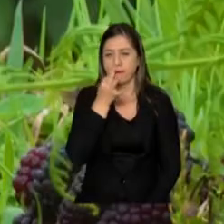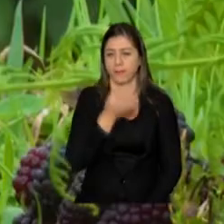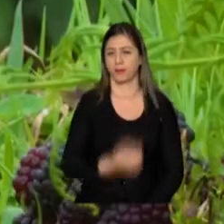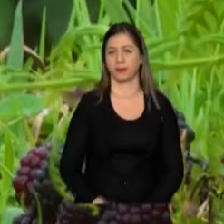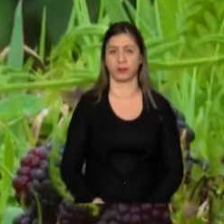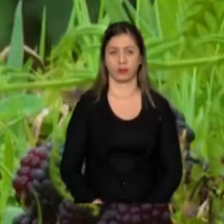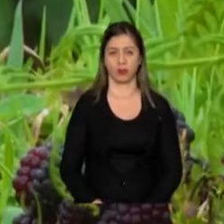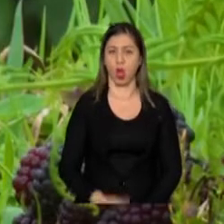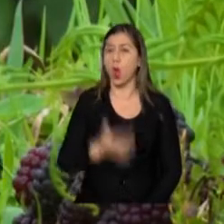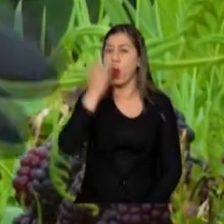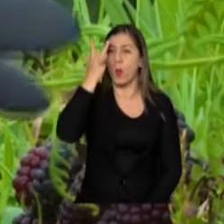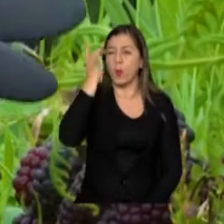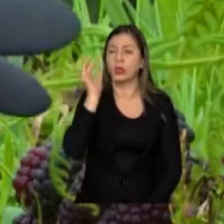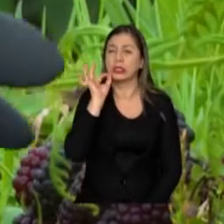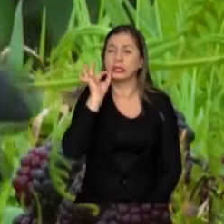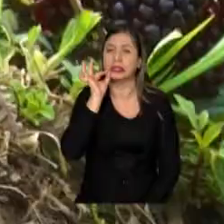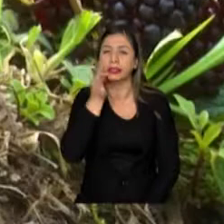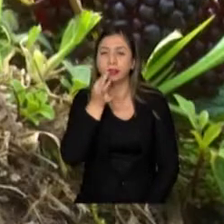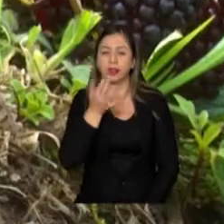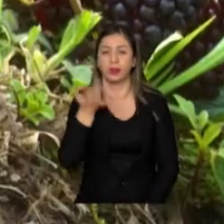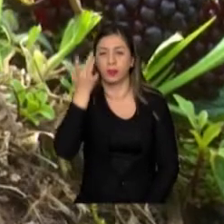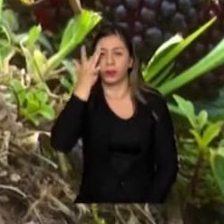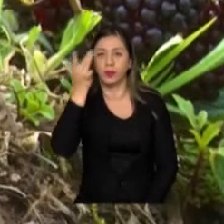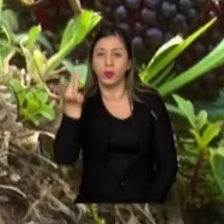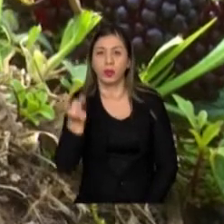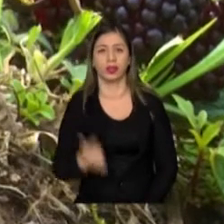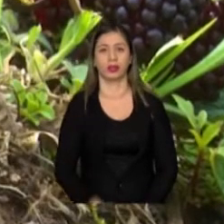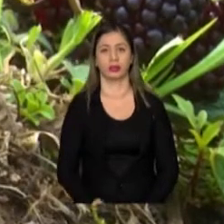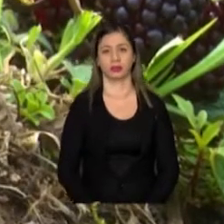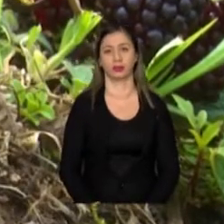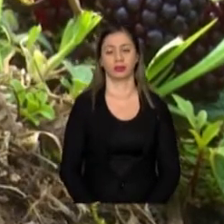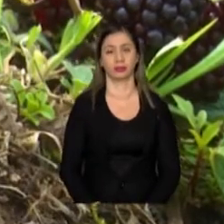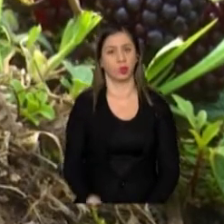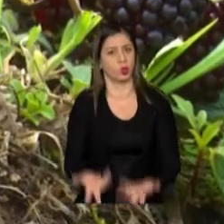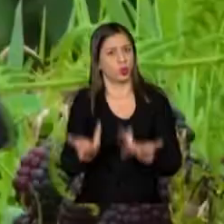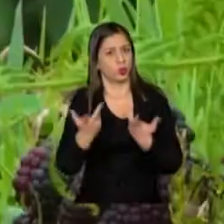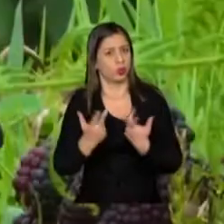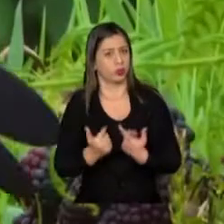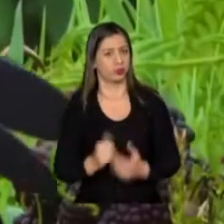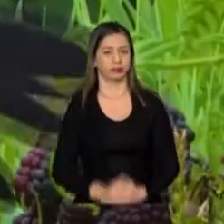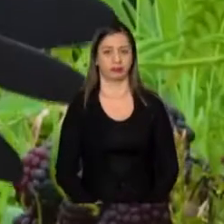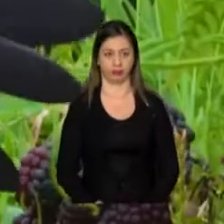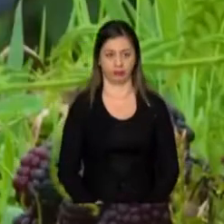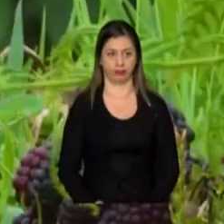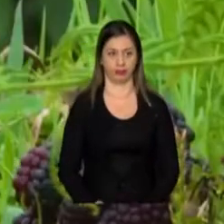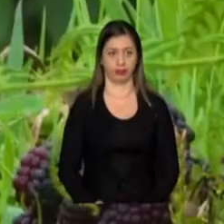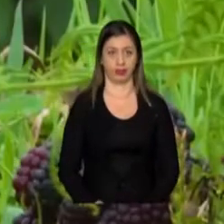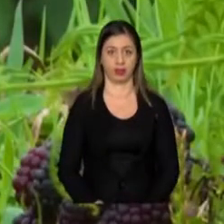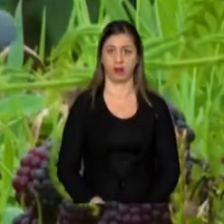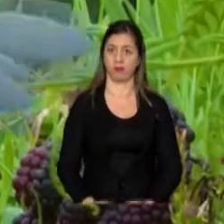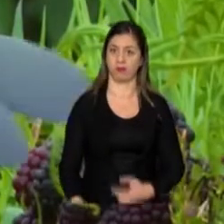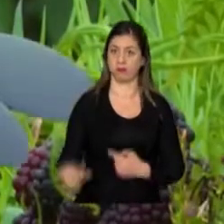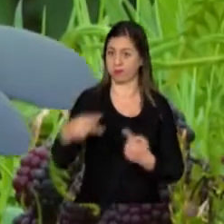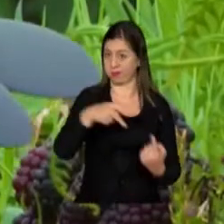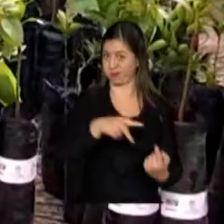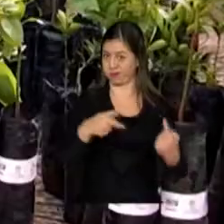deliciosas. ¿Sabes por qué están tan sabrosas? ¿Por qué, abuelito? Cuéntame. Porque son ecológicas, Rupito. La